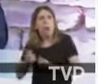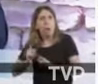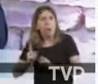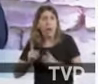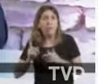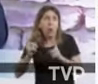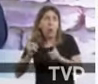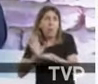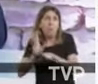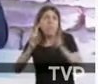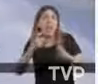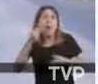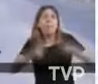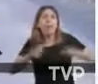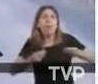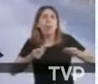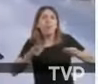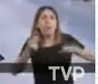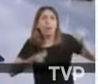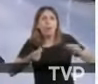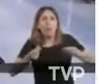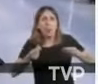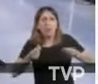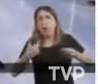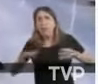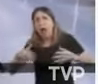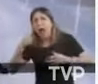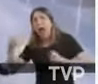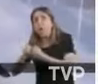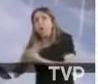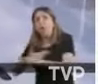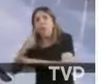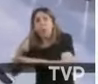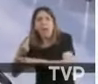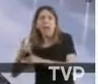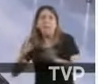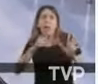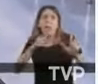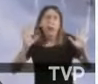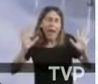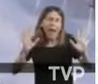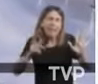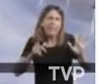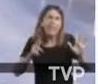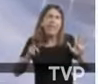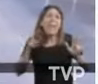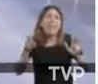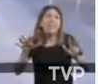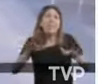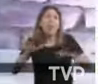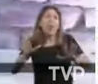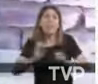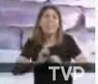parte de los hitos para llegar a un acuerdo con el Fondo Monetario Internacional. Me parece institucionalmente gravísimo,